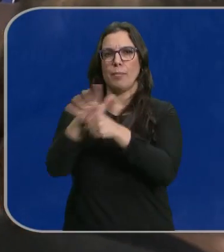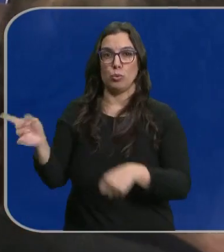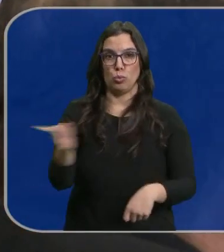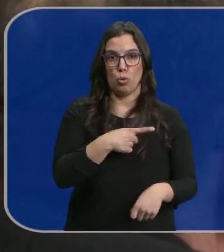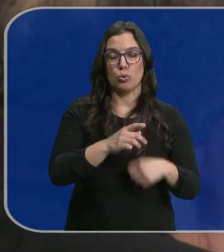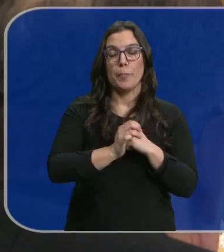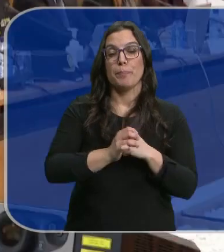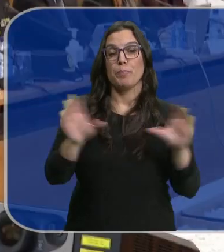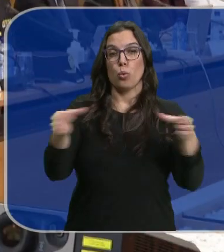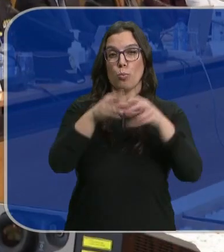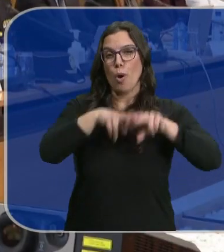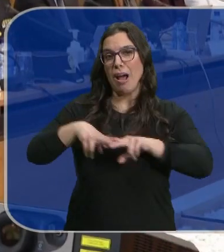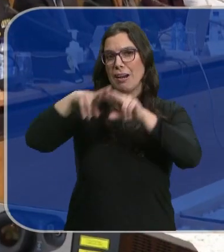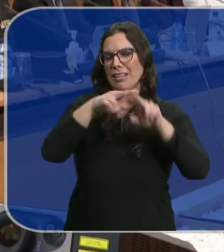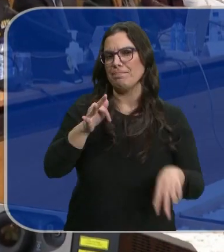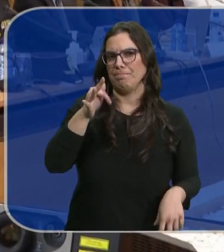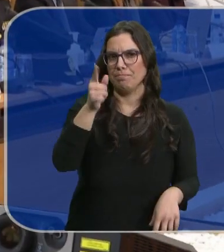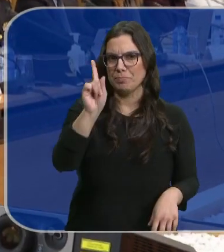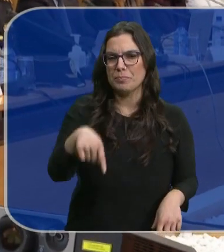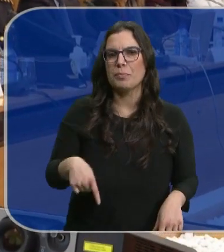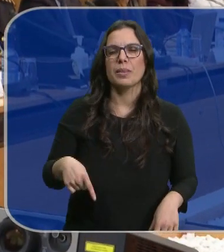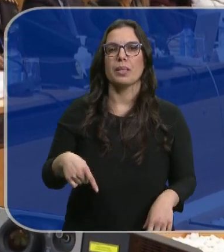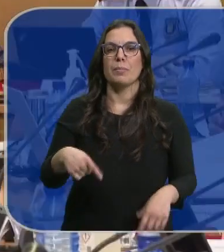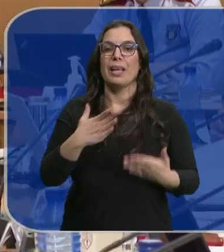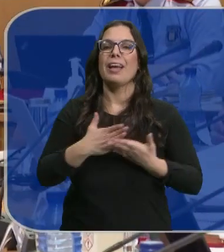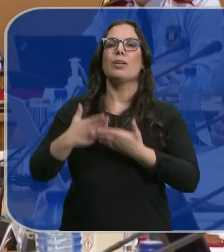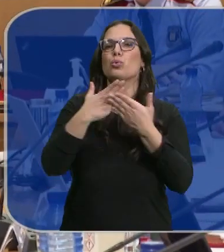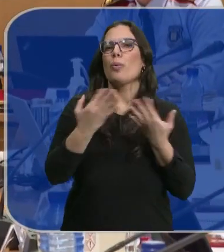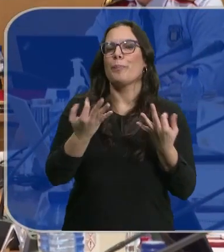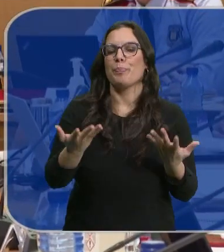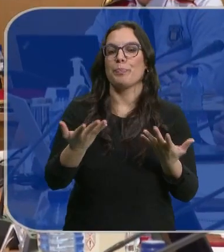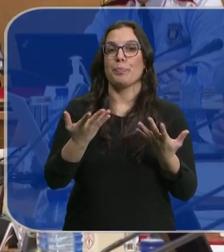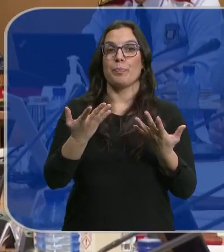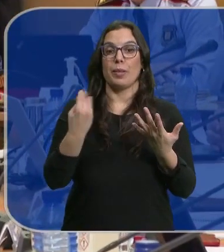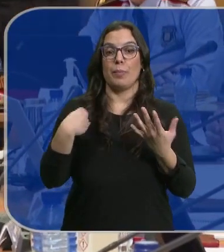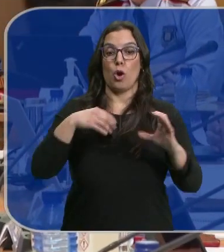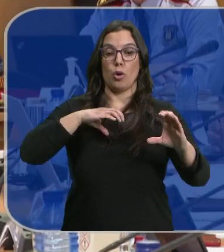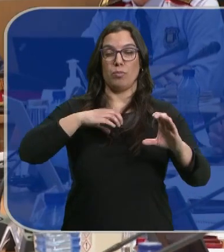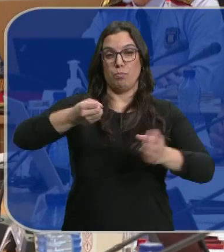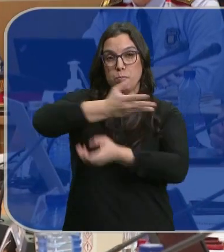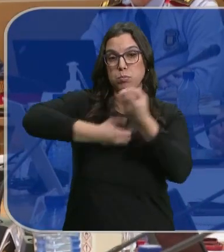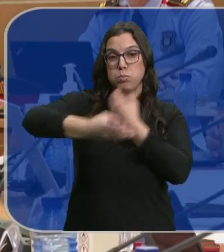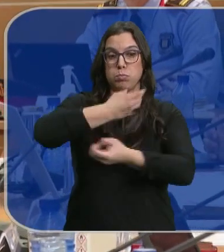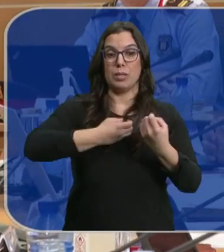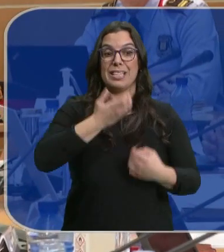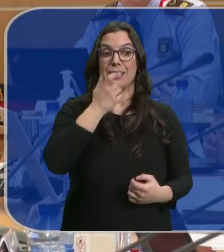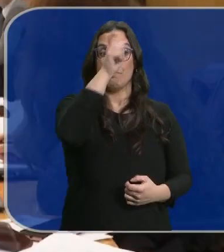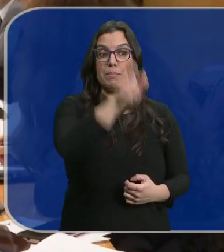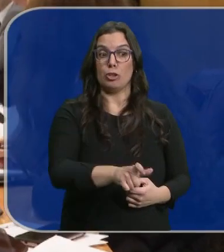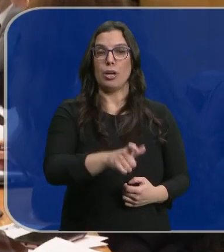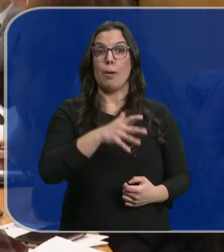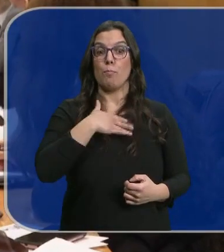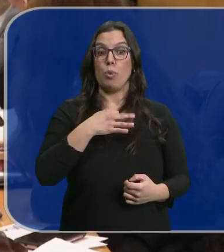ámbitos. Este grupo de análisis además va a estudiar cómo mejorar la comunicación con las víctimas potenciales